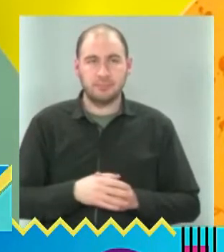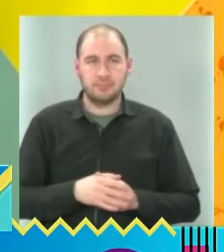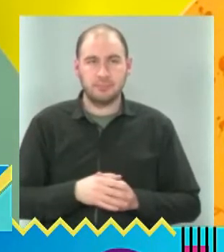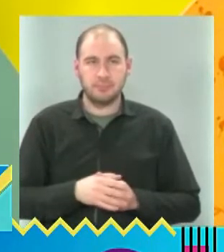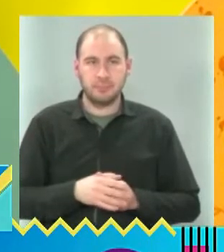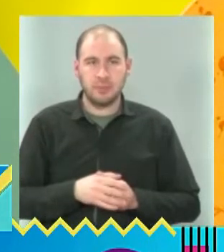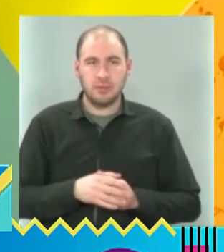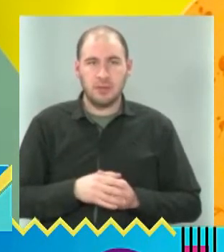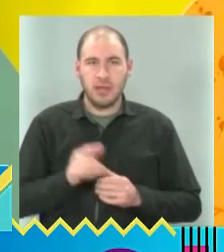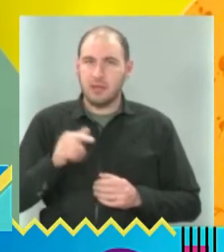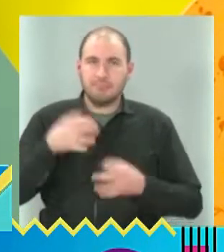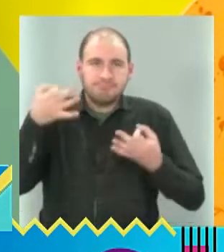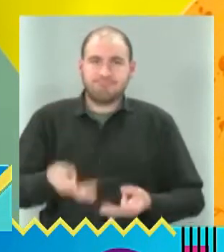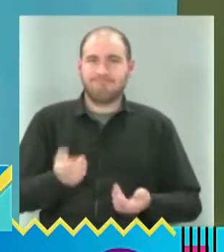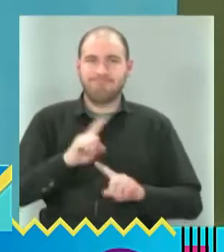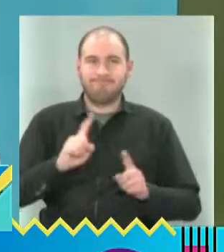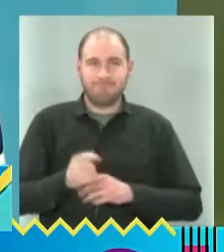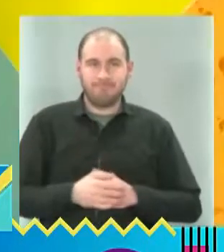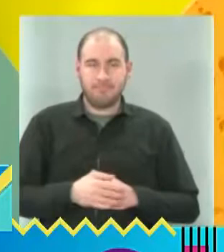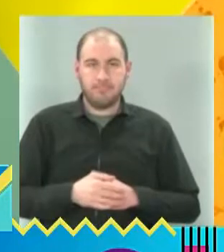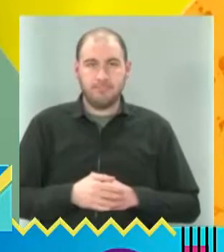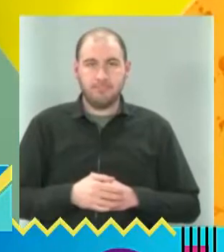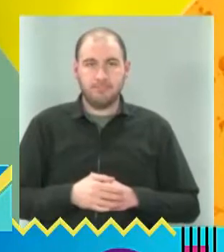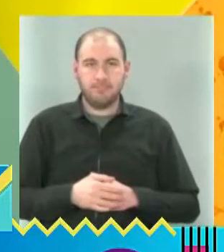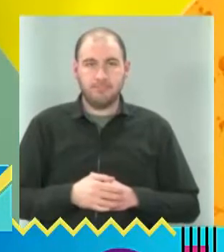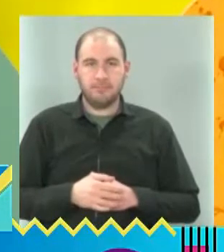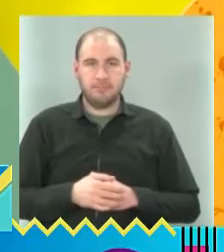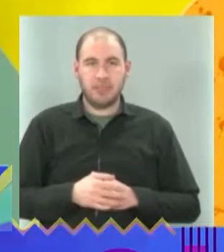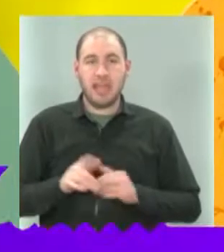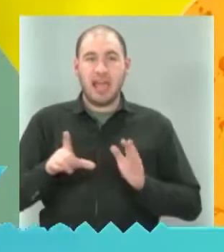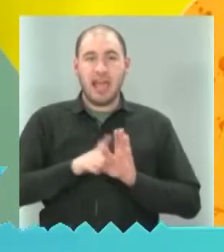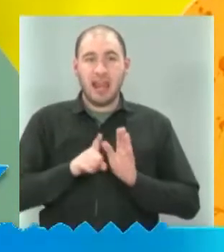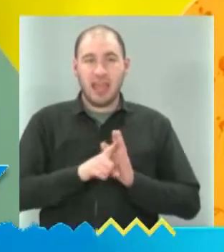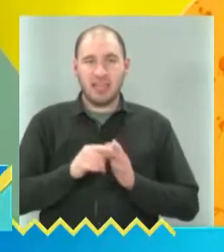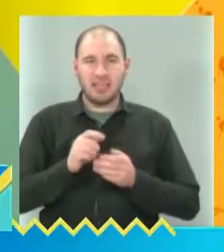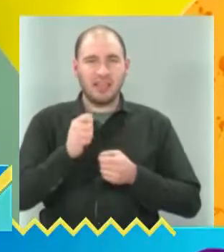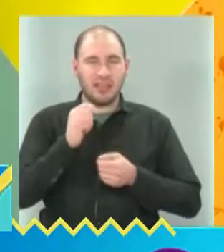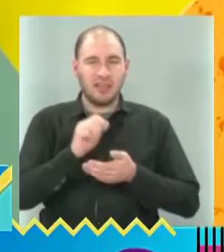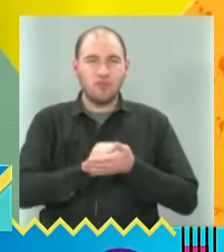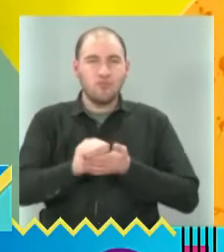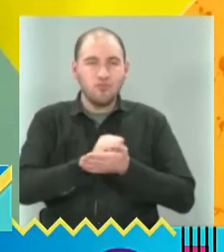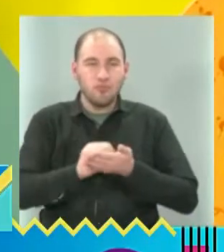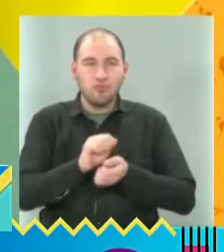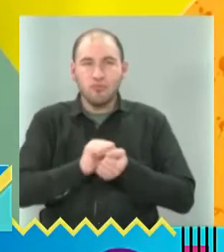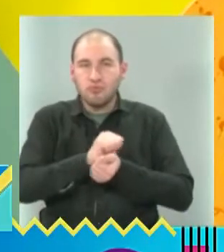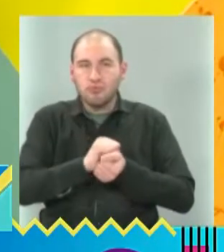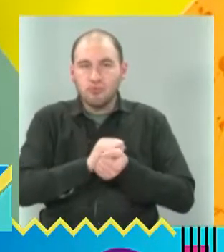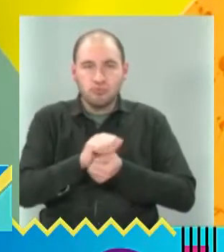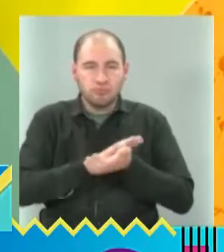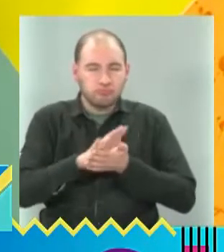porque no sería lo propio, sino sería una ley ayornada a las épocas que